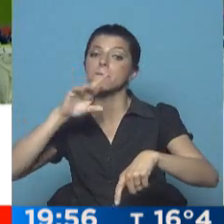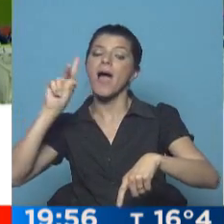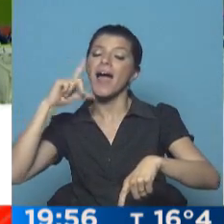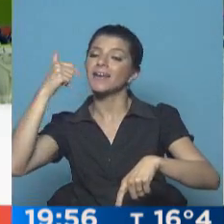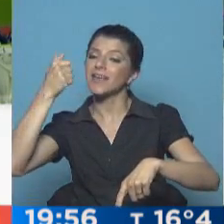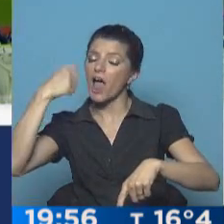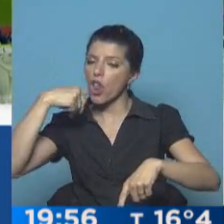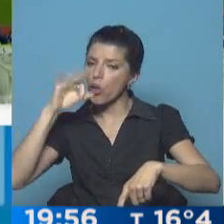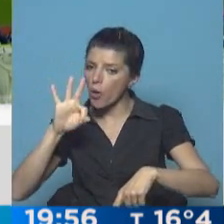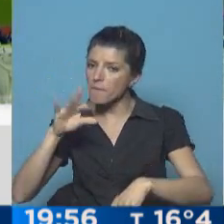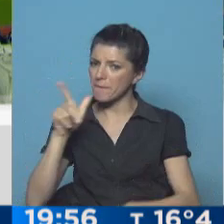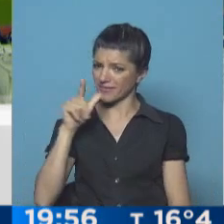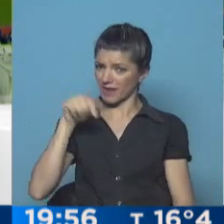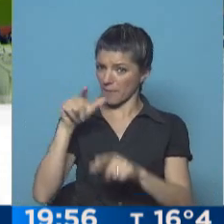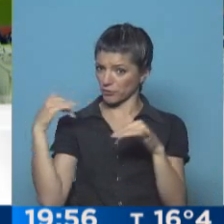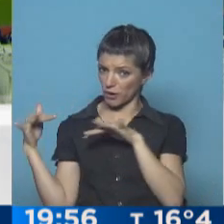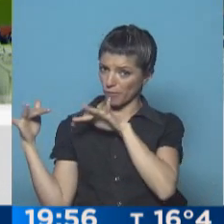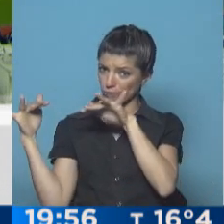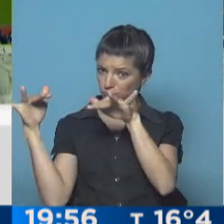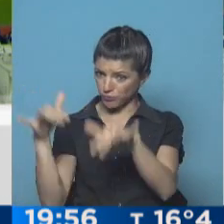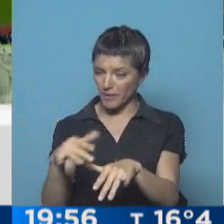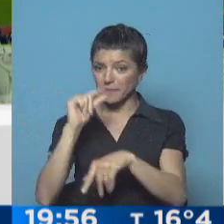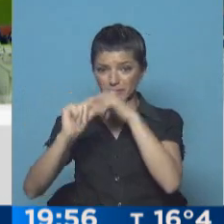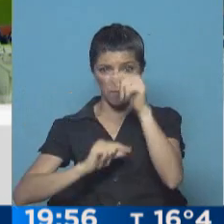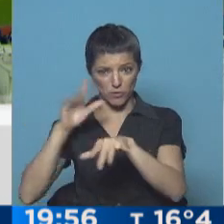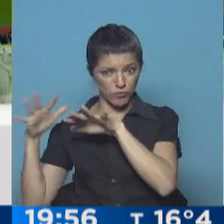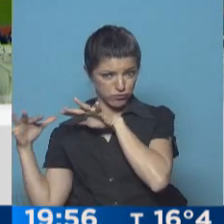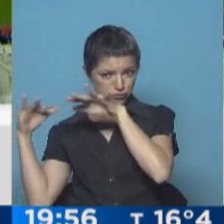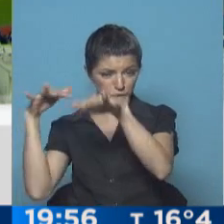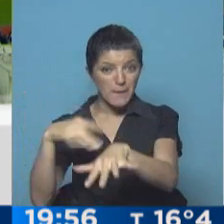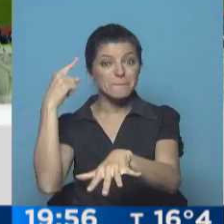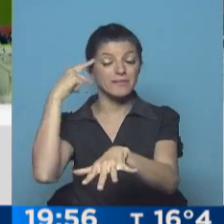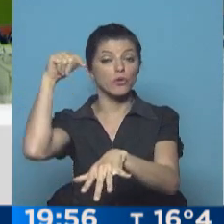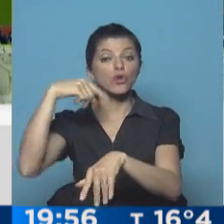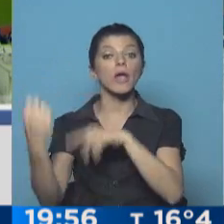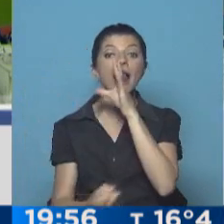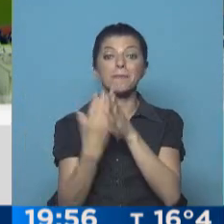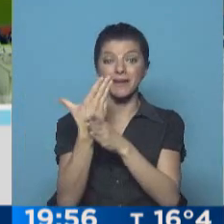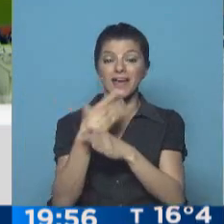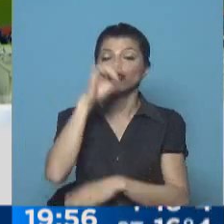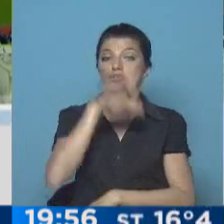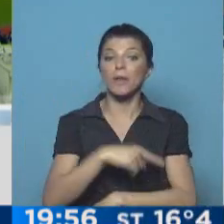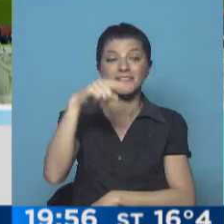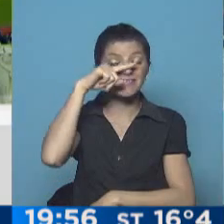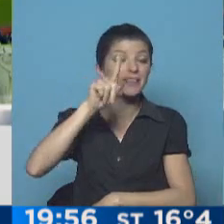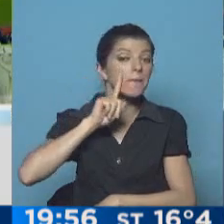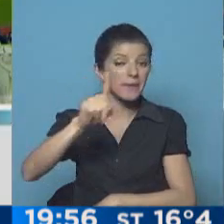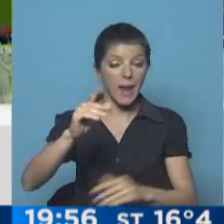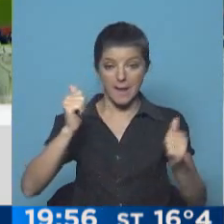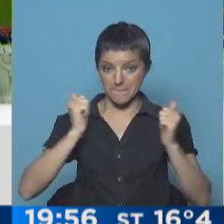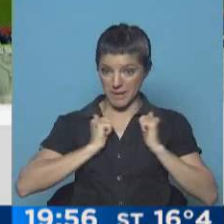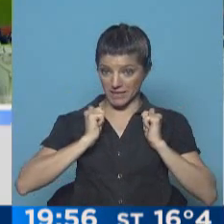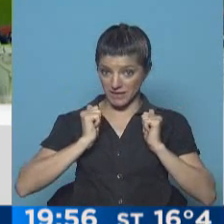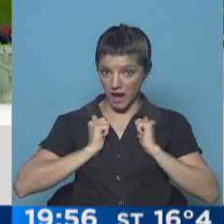gente va llegando y en forma masiva teniendo en cuenta que hoy por la mañana solamente quedaban 7000 plateas